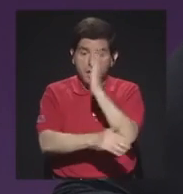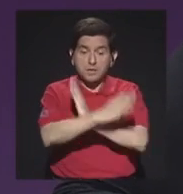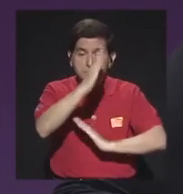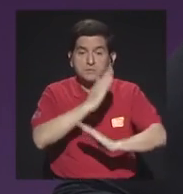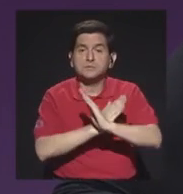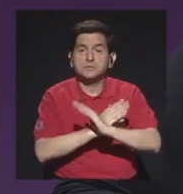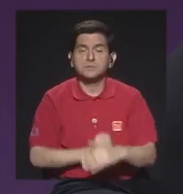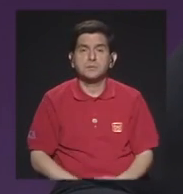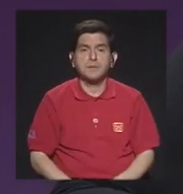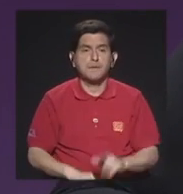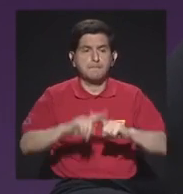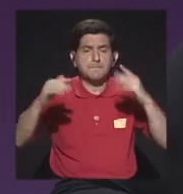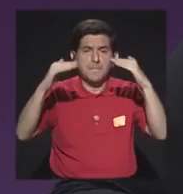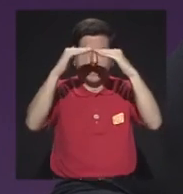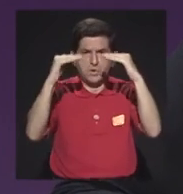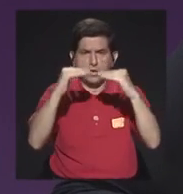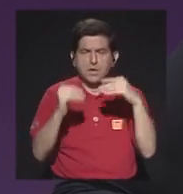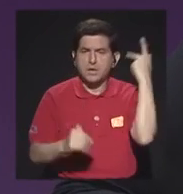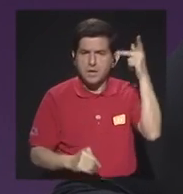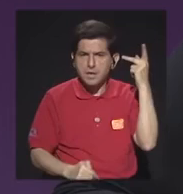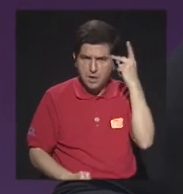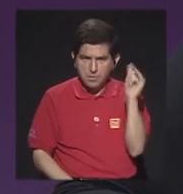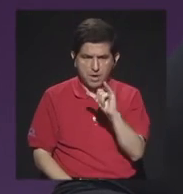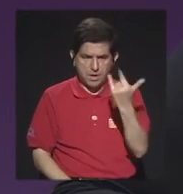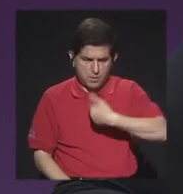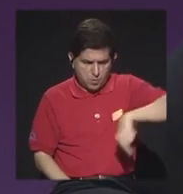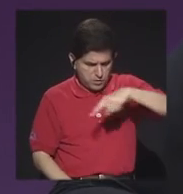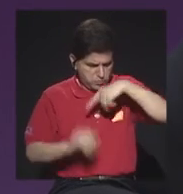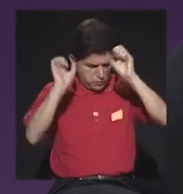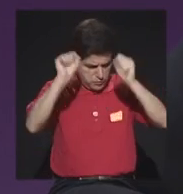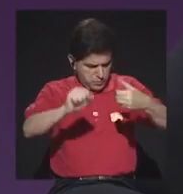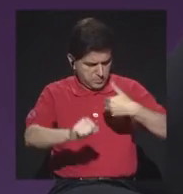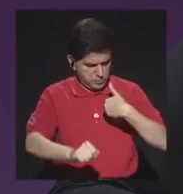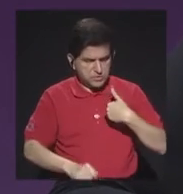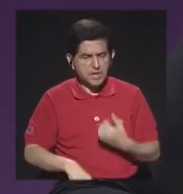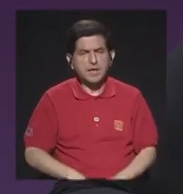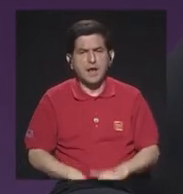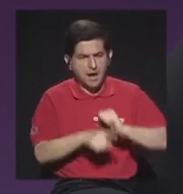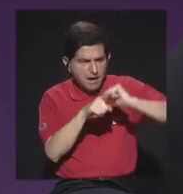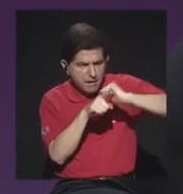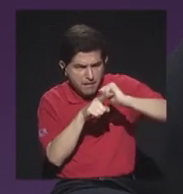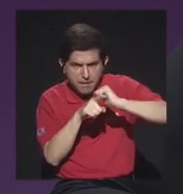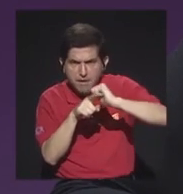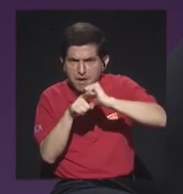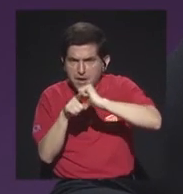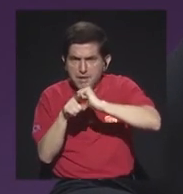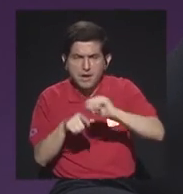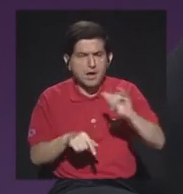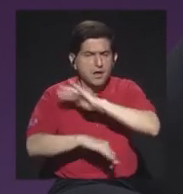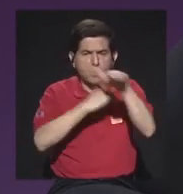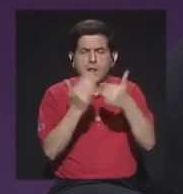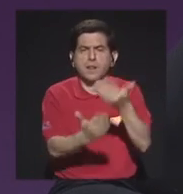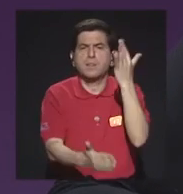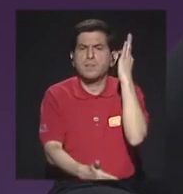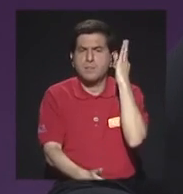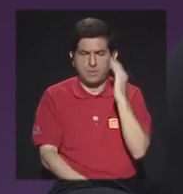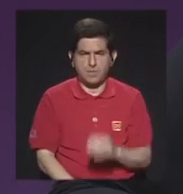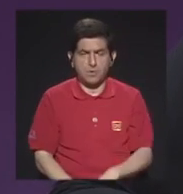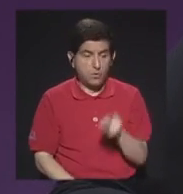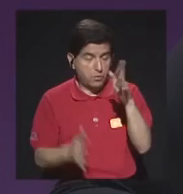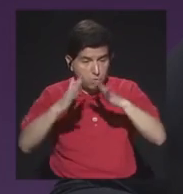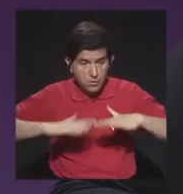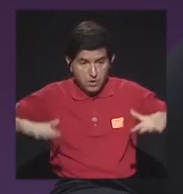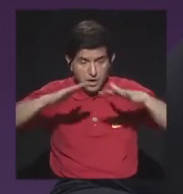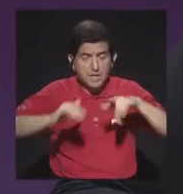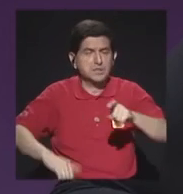discapacidad a un nivel político en donde también podamos contar con esa capacitación y formación como cualquier otra mujer, que esos espacios